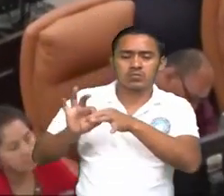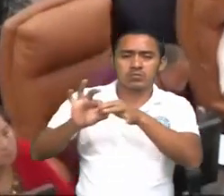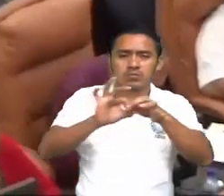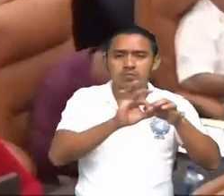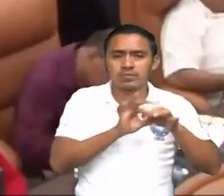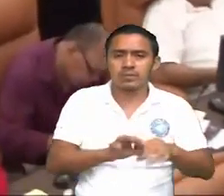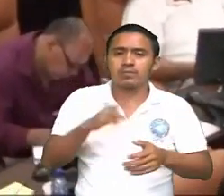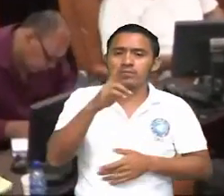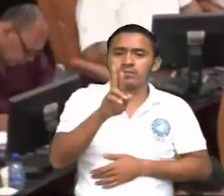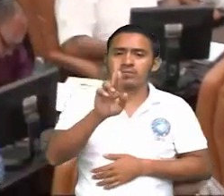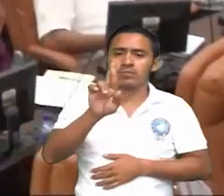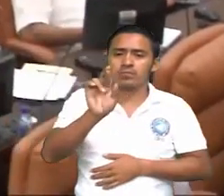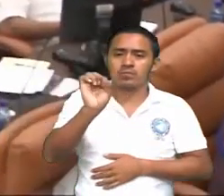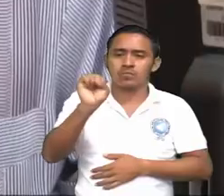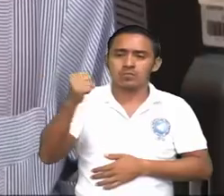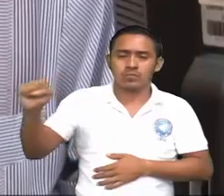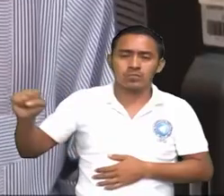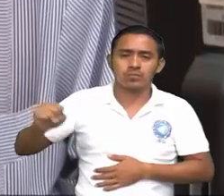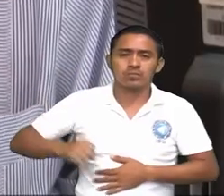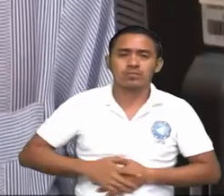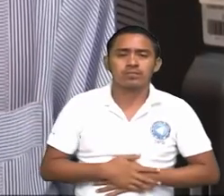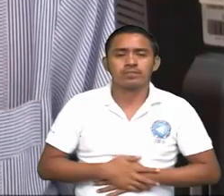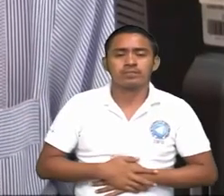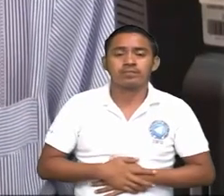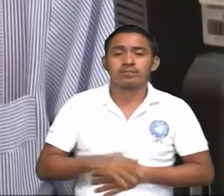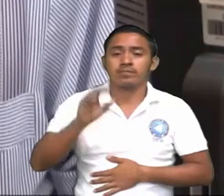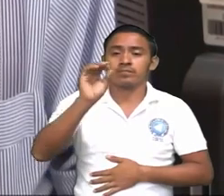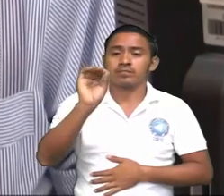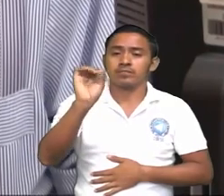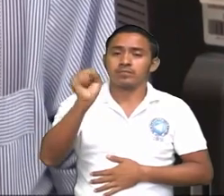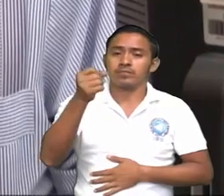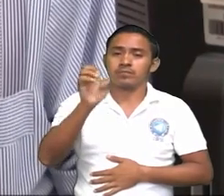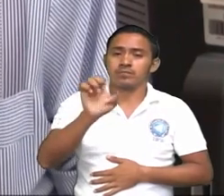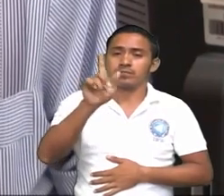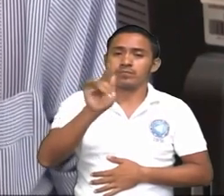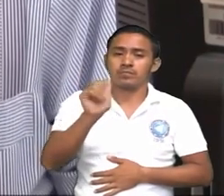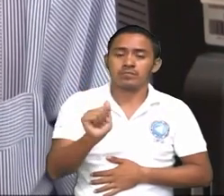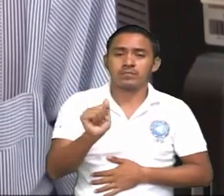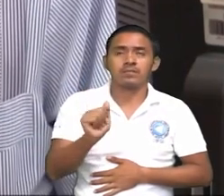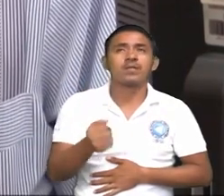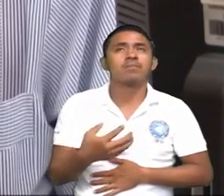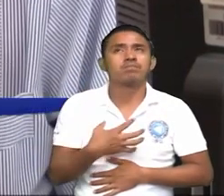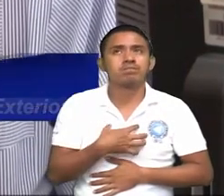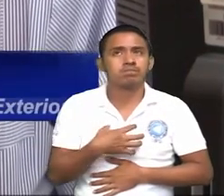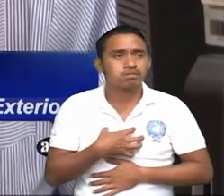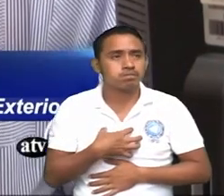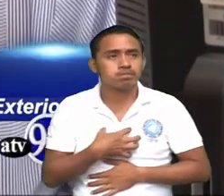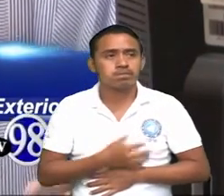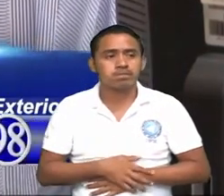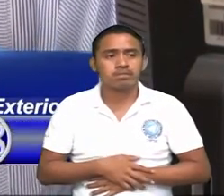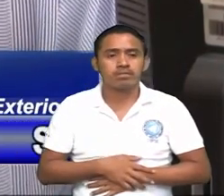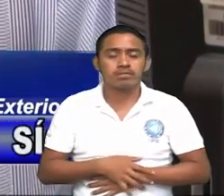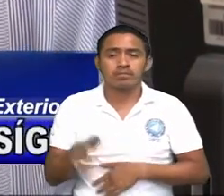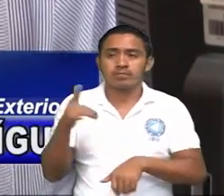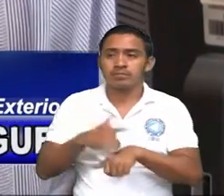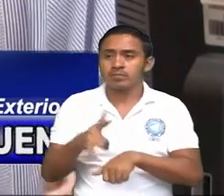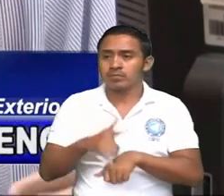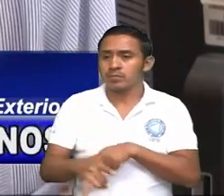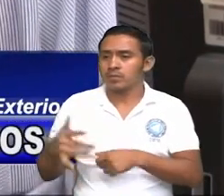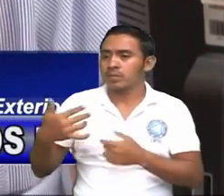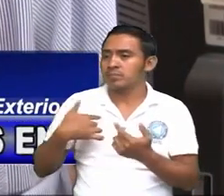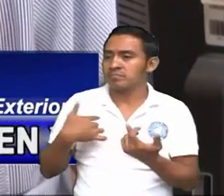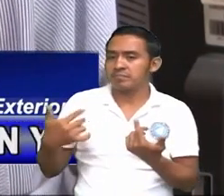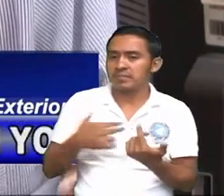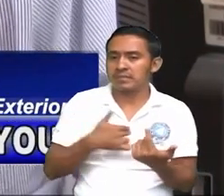República Socialista Soviética URSS. Osetia, obviamente, está buscando sus relaciones,